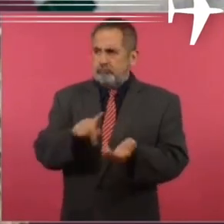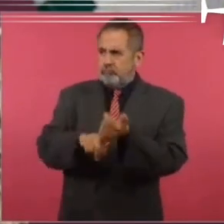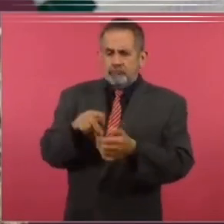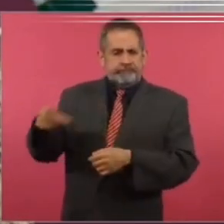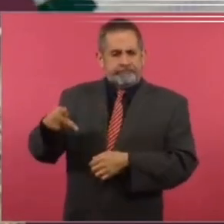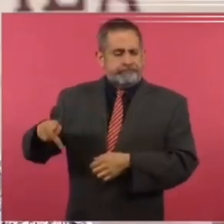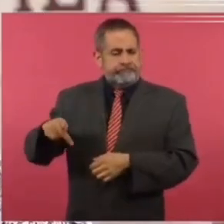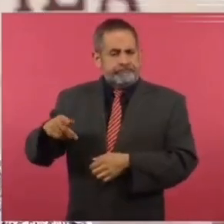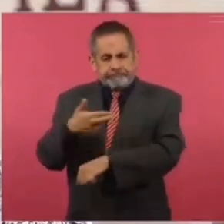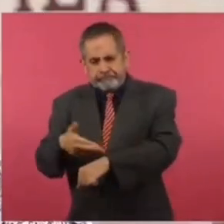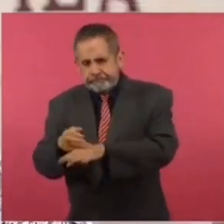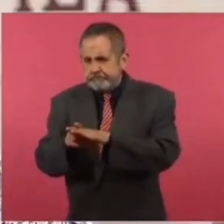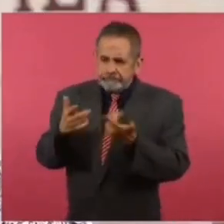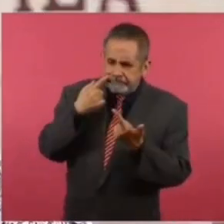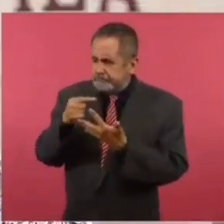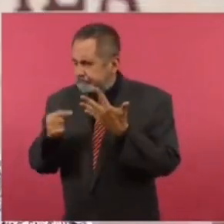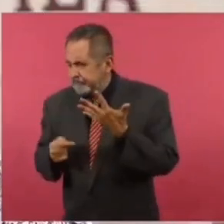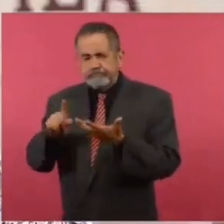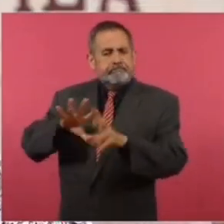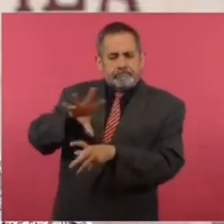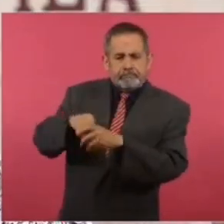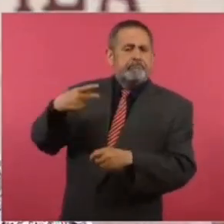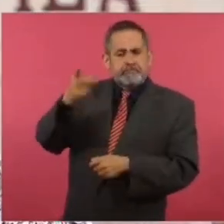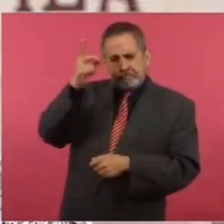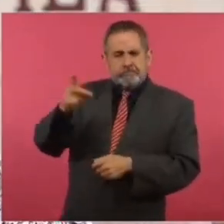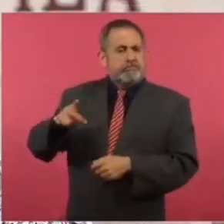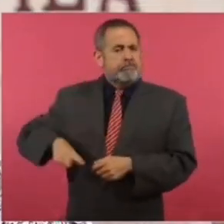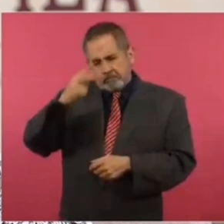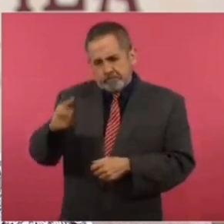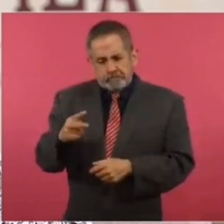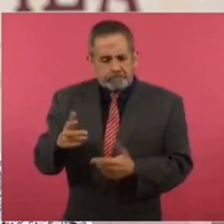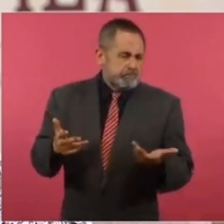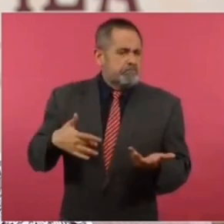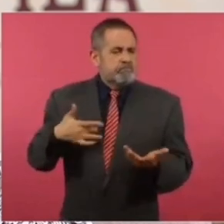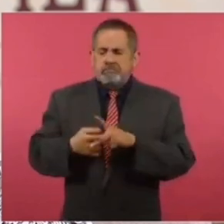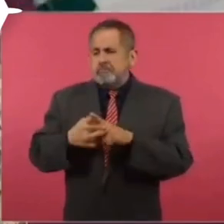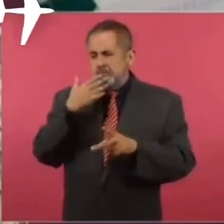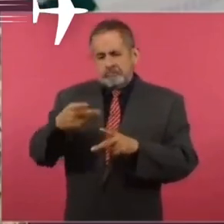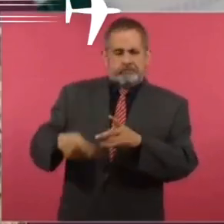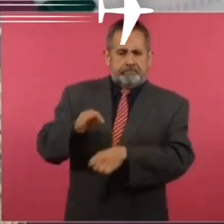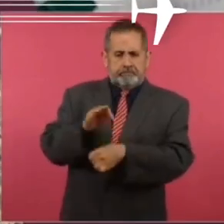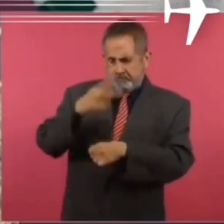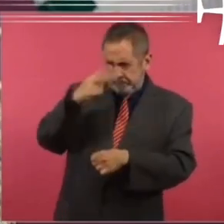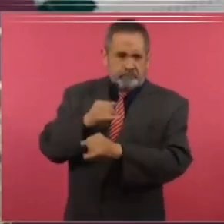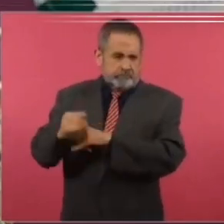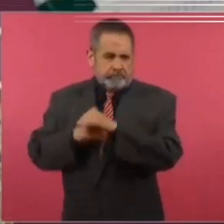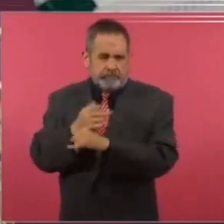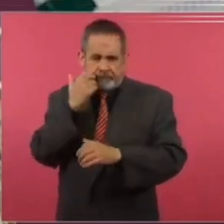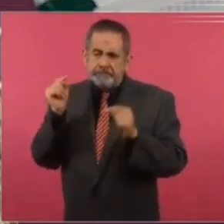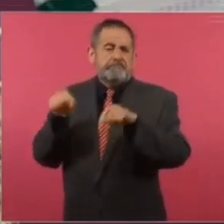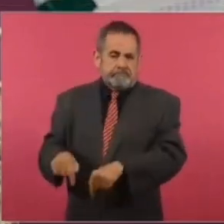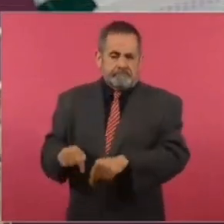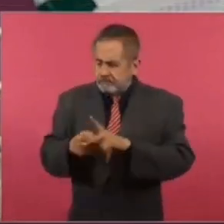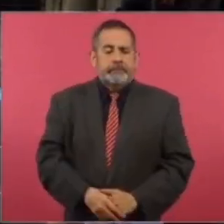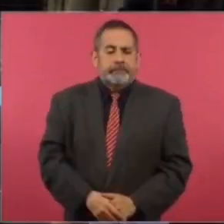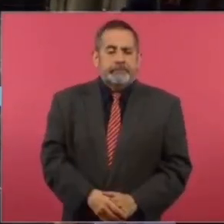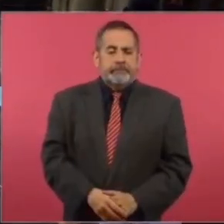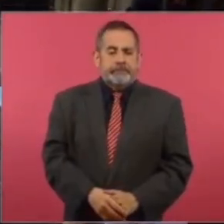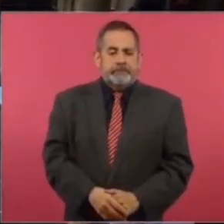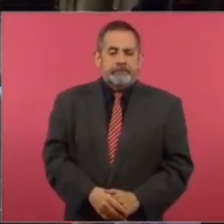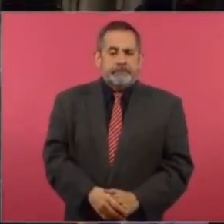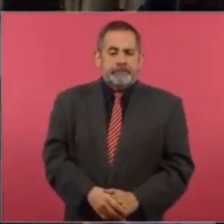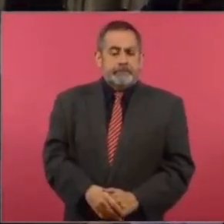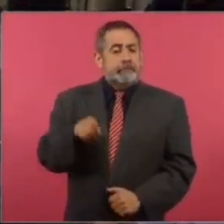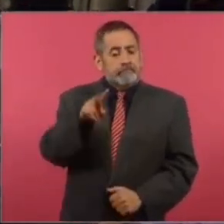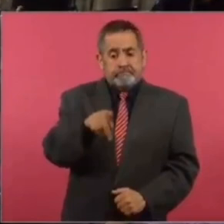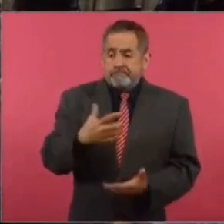se sacó en base al emplear la estructura del Estado mexicano en beneficio de los ciudadanos, los turistas nacionales o internacionales que viajan en estas aeronaves. Sí, no hay